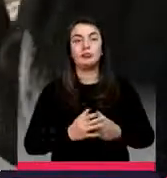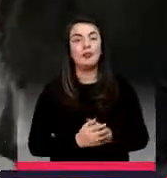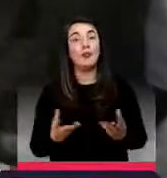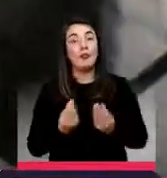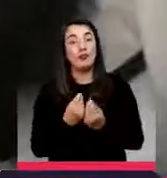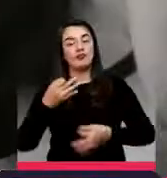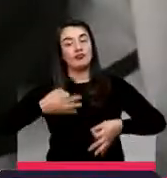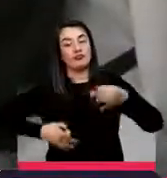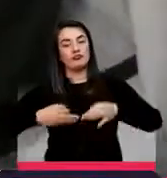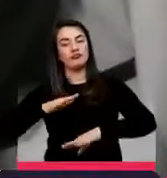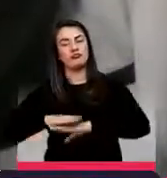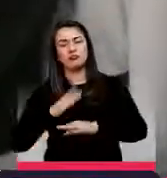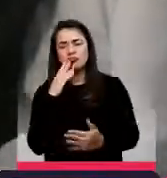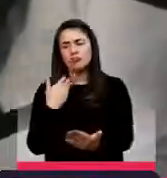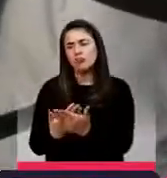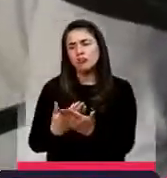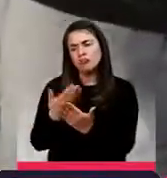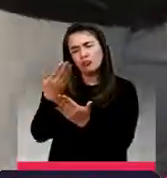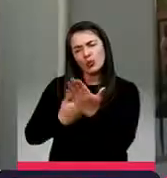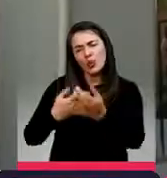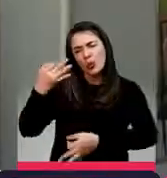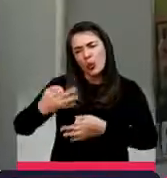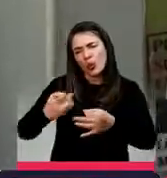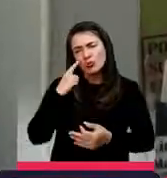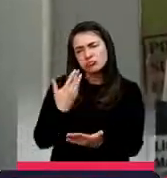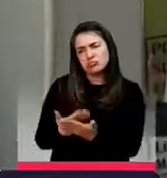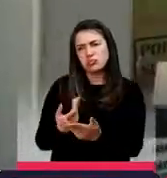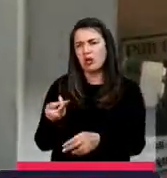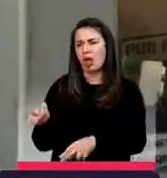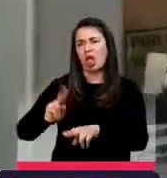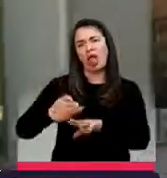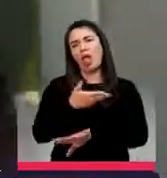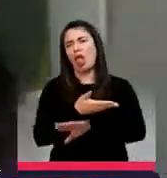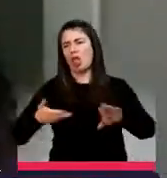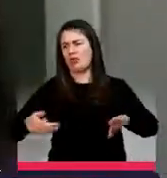que no se encontró un fundamento jurídico para sustentar la suma que pedía la firma Angelcom.